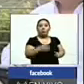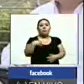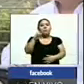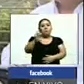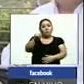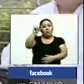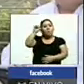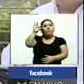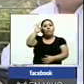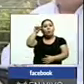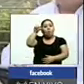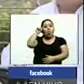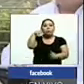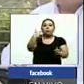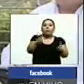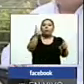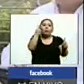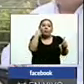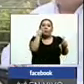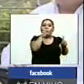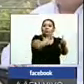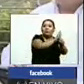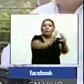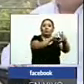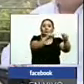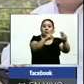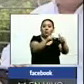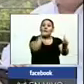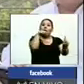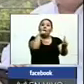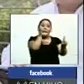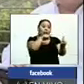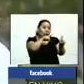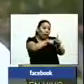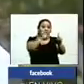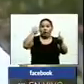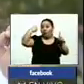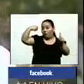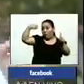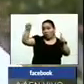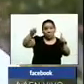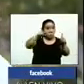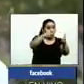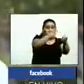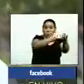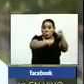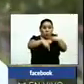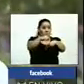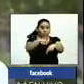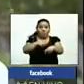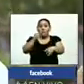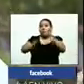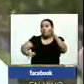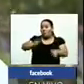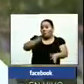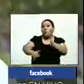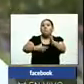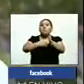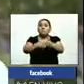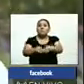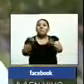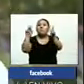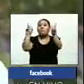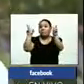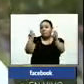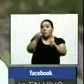Mauricio Funes, quien ahora es ciudadano nicaragüense, será declarado rebelde si no se presenta a la audiencia preliminar